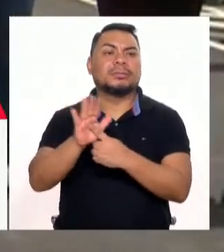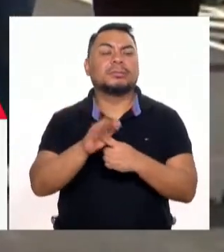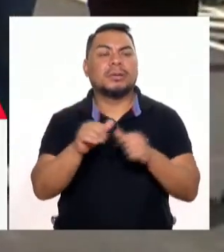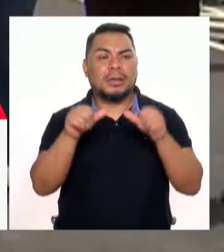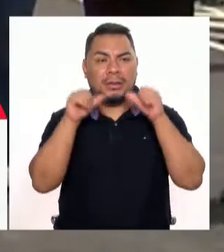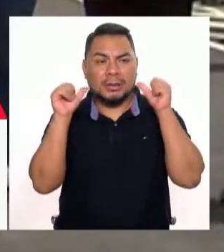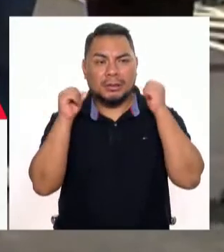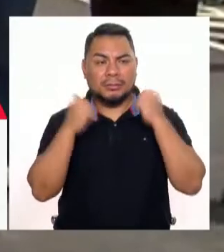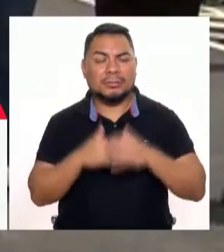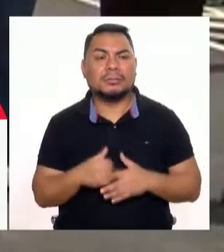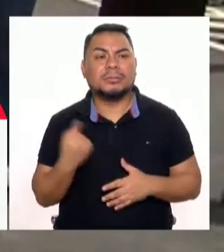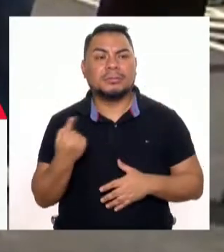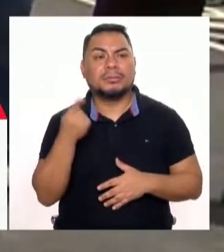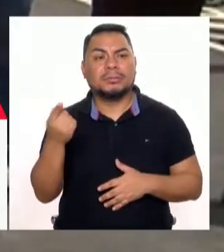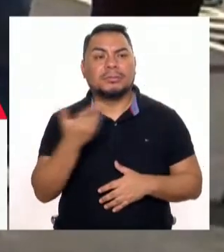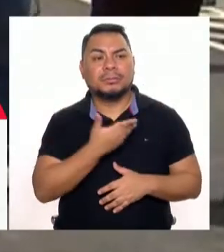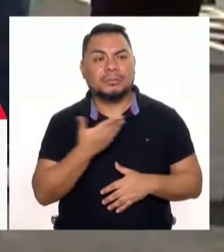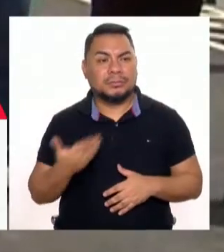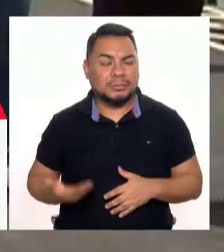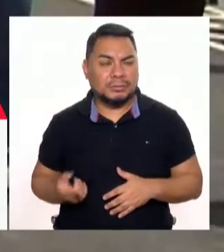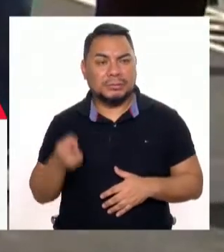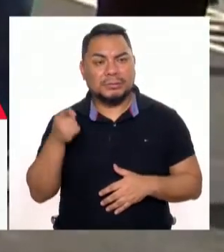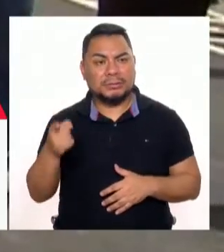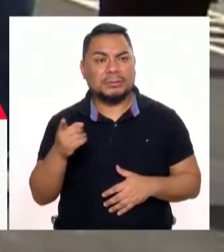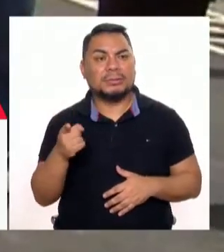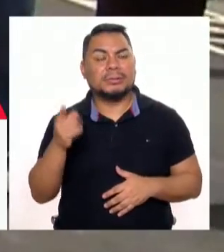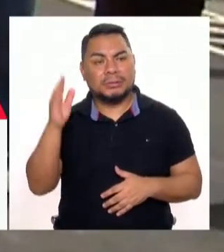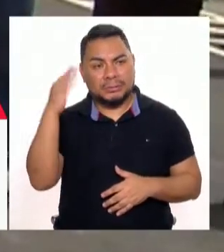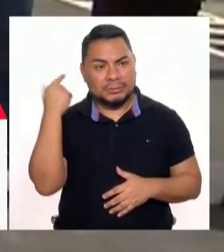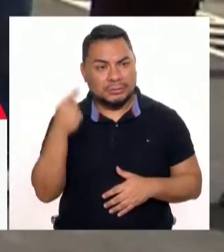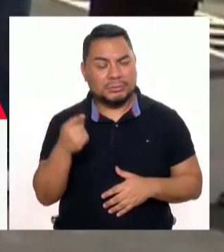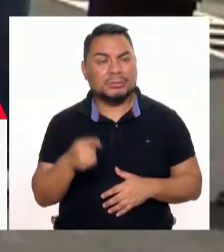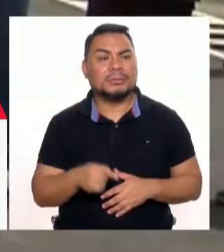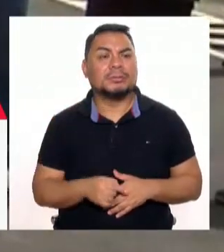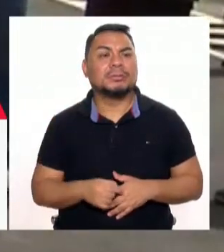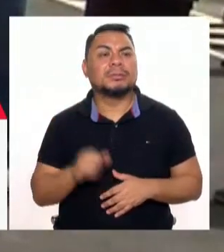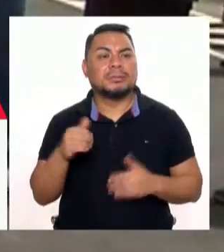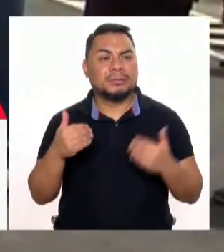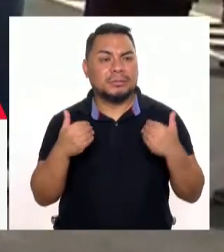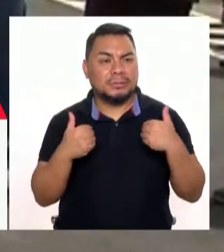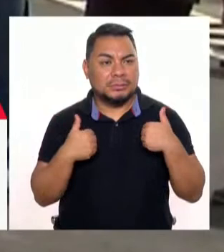amazónica No solamente la presidenta Dina boluarte tiene